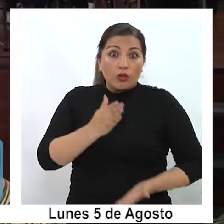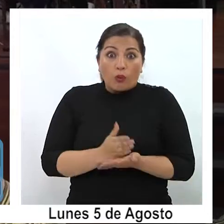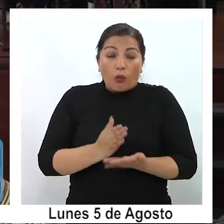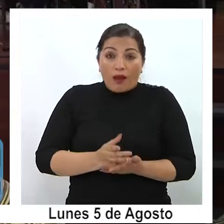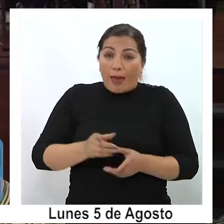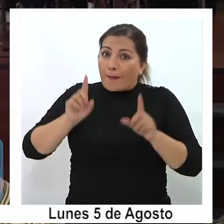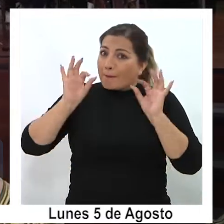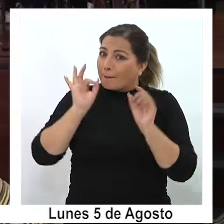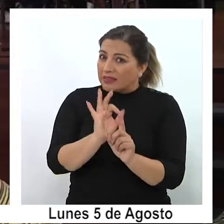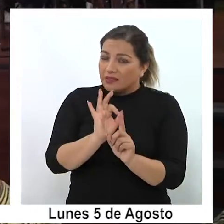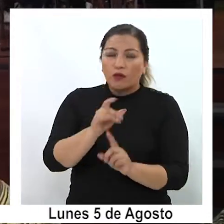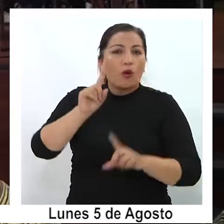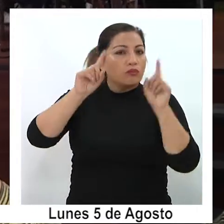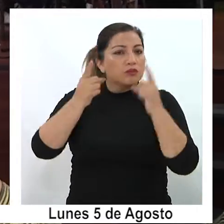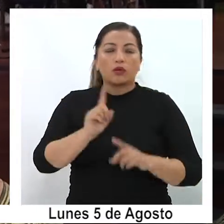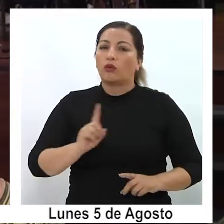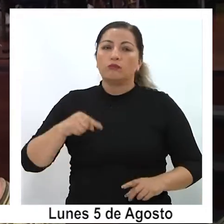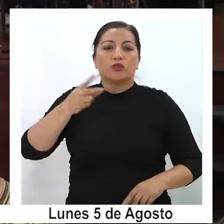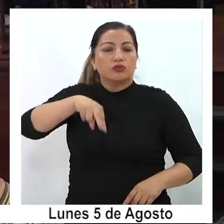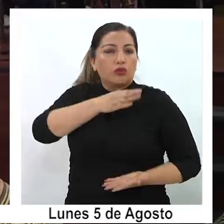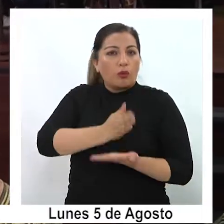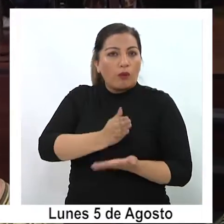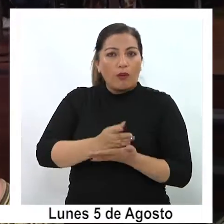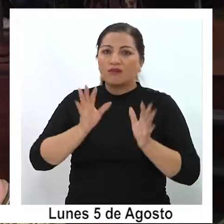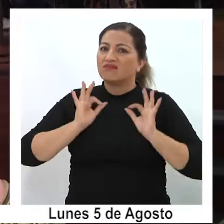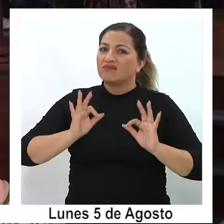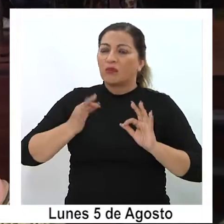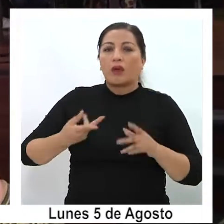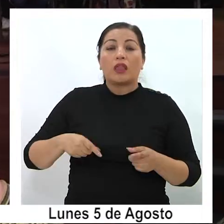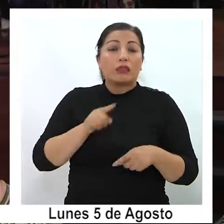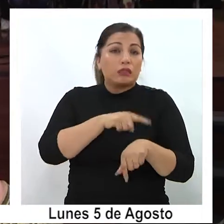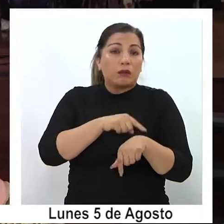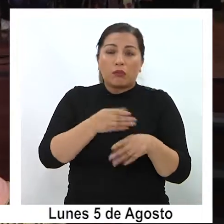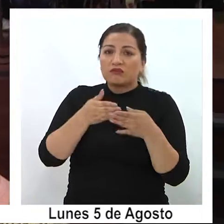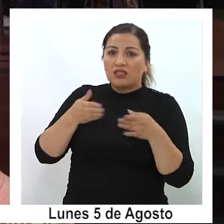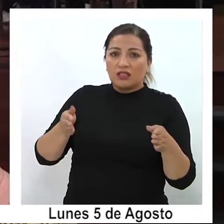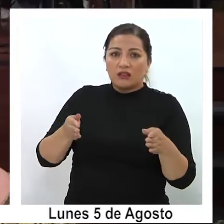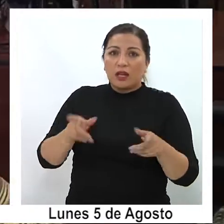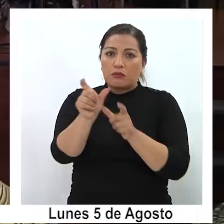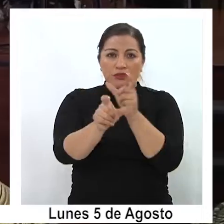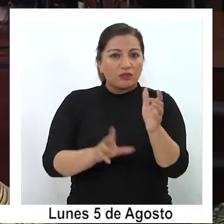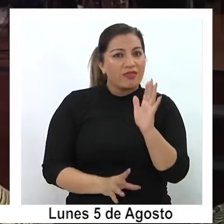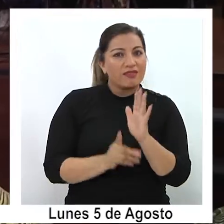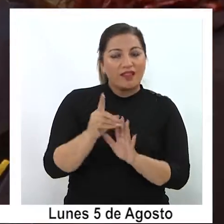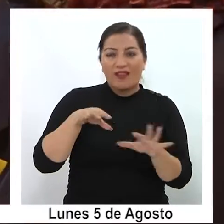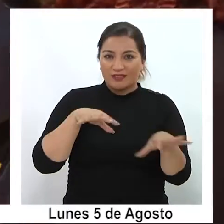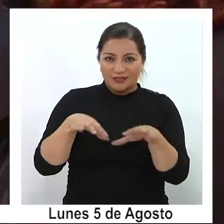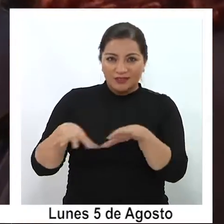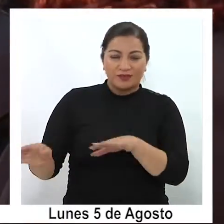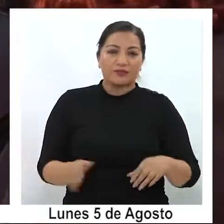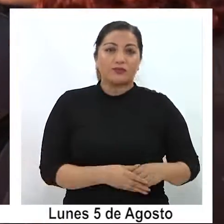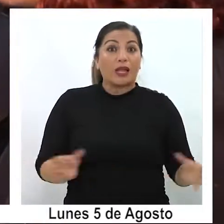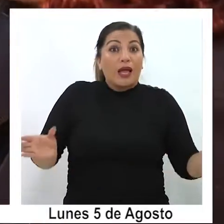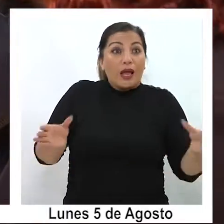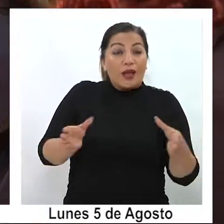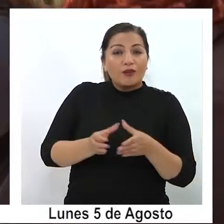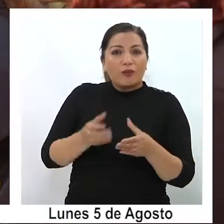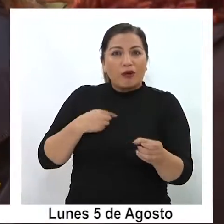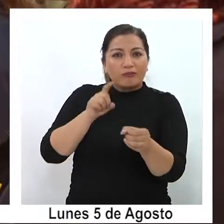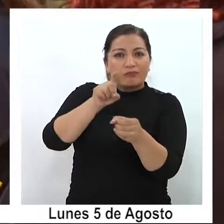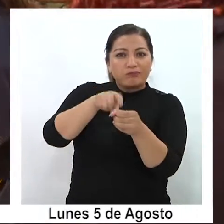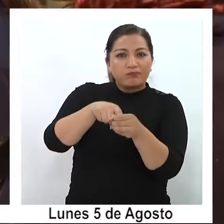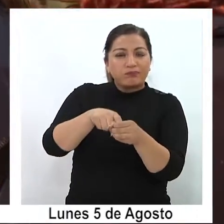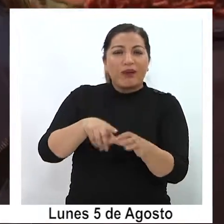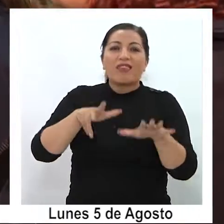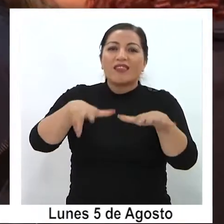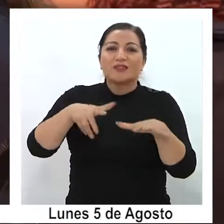sino que también es un colegio normal, donde en sus tiempos libres ellos desarrollan la actividad musical. La orquesta está integrada